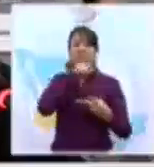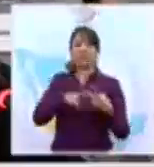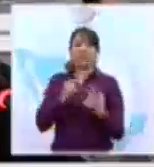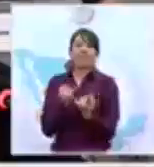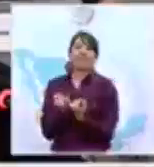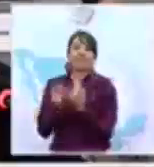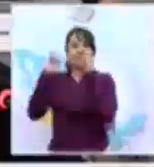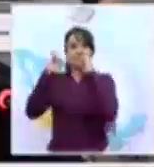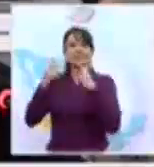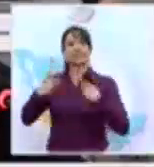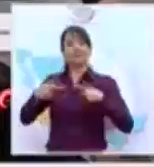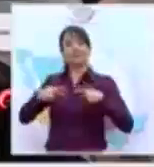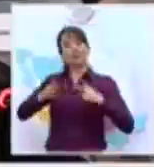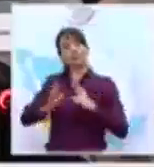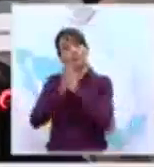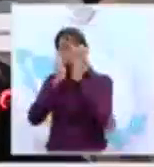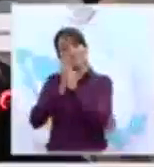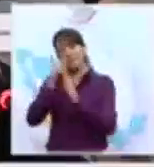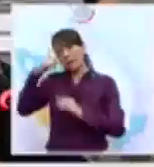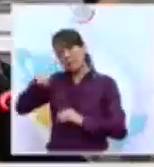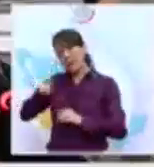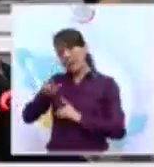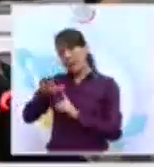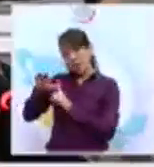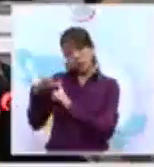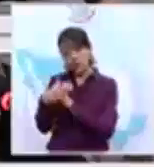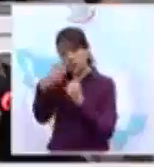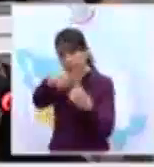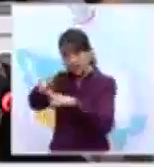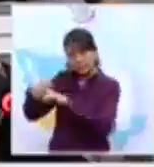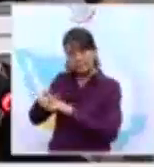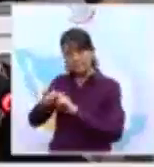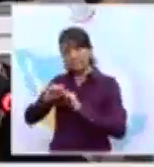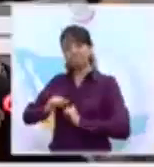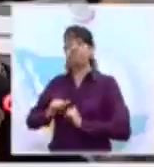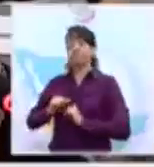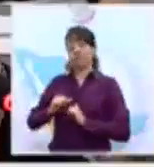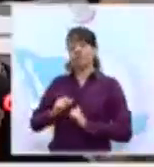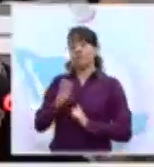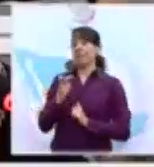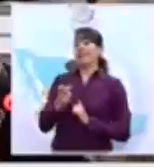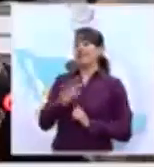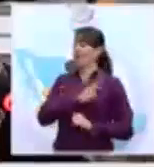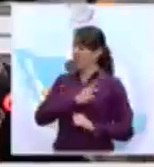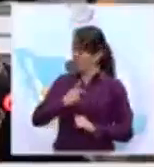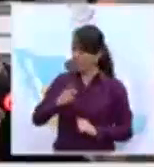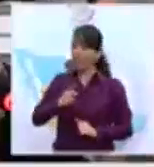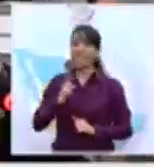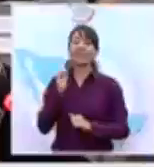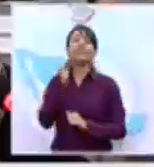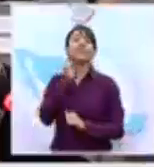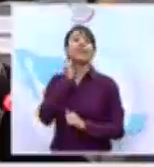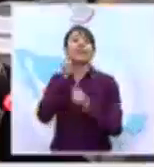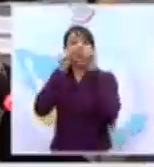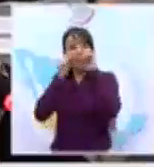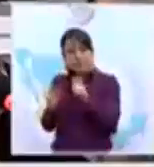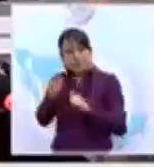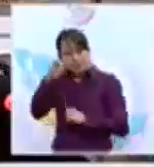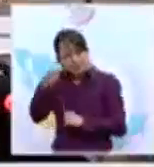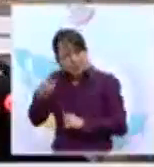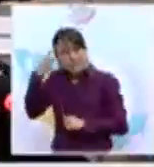evitar una tergiversación con fines políticos, o sea, ese es un reto que el Senado tiene que atender y ver los candados que puede poner